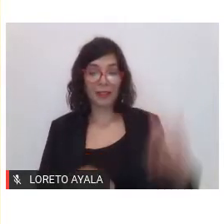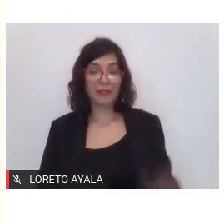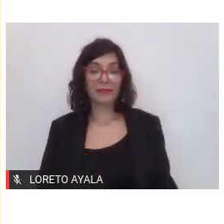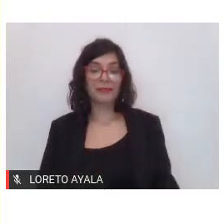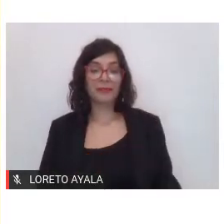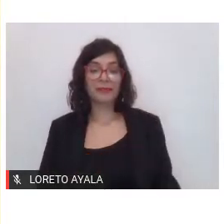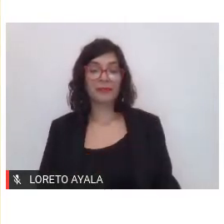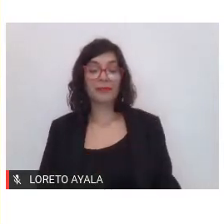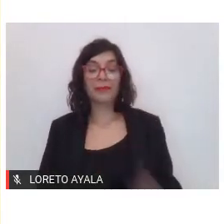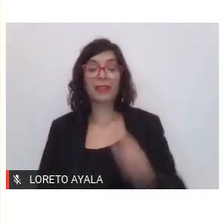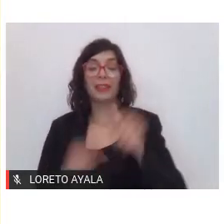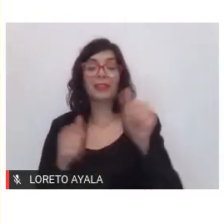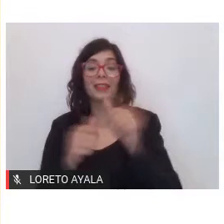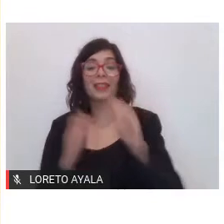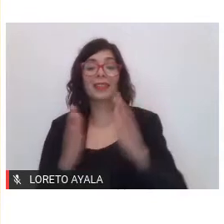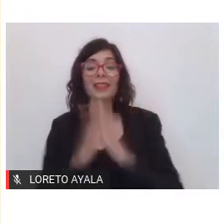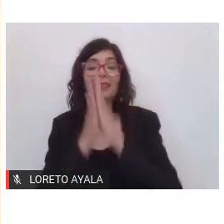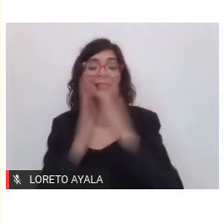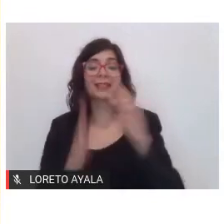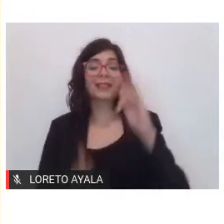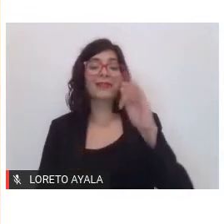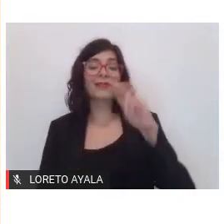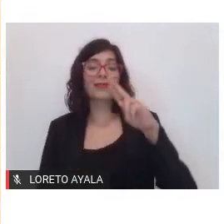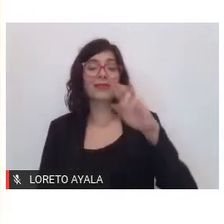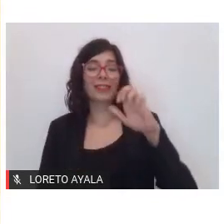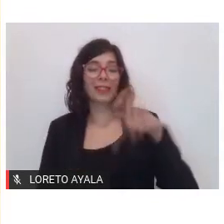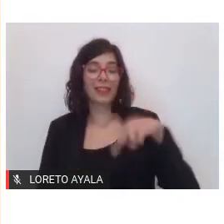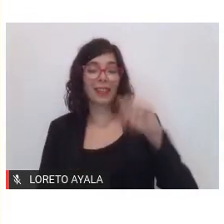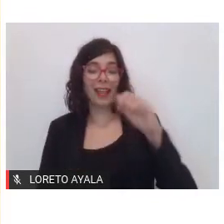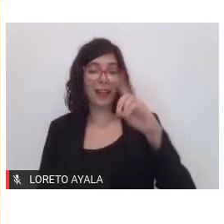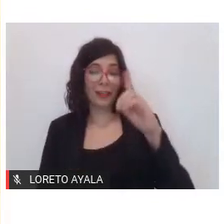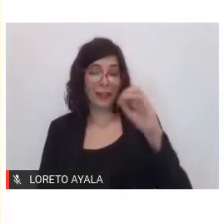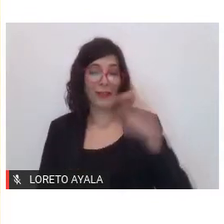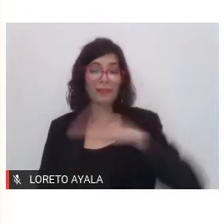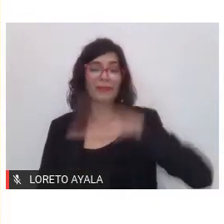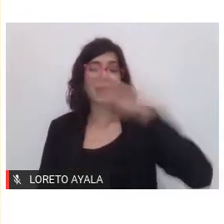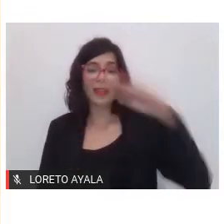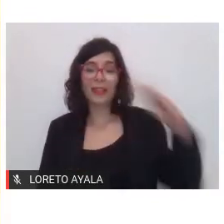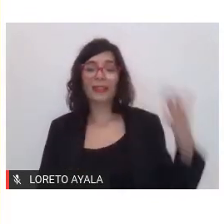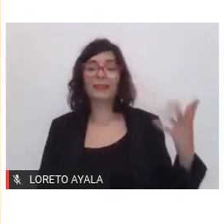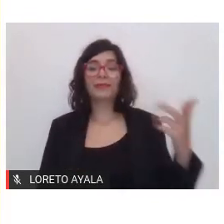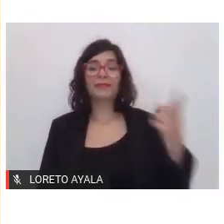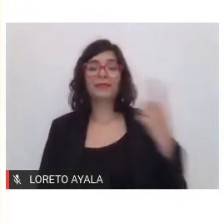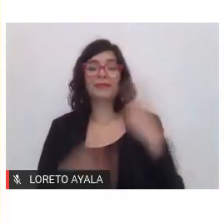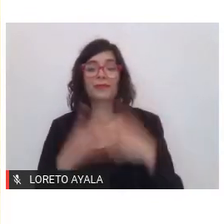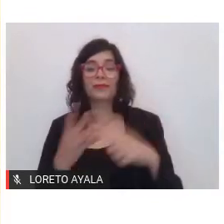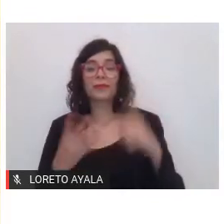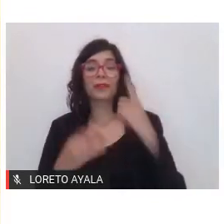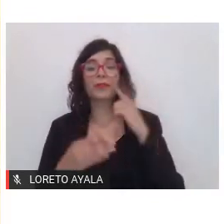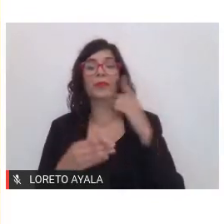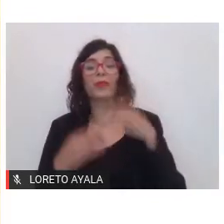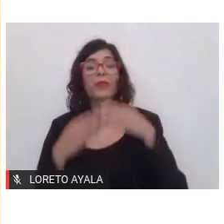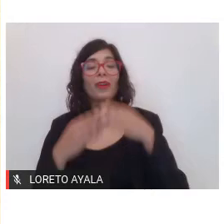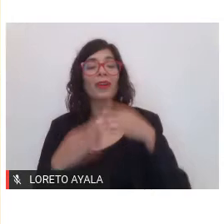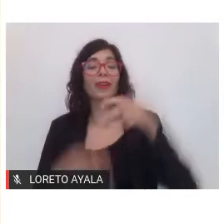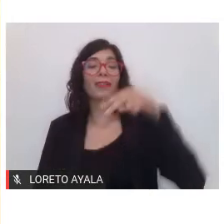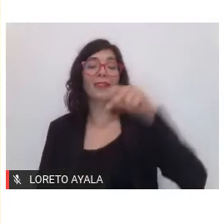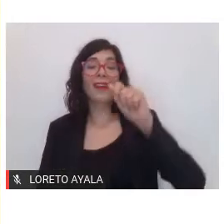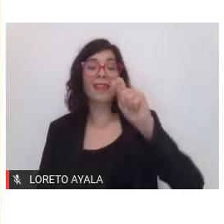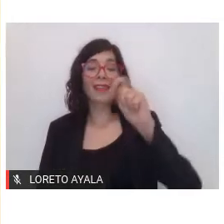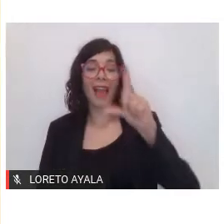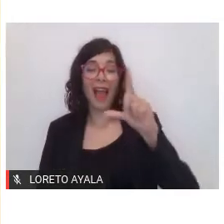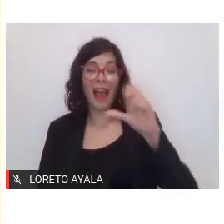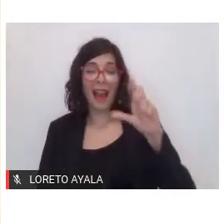Chimbarongo, Los Andes, Villarrica, Rapel, Iquique, Pitrufquenta, Catapilco, Diego de Almagro, Puerto Natales,